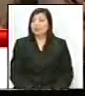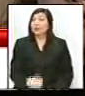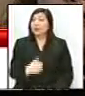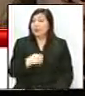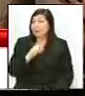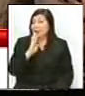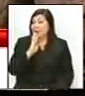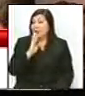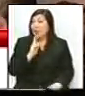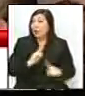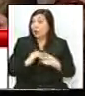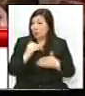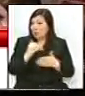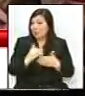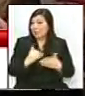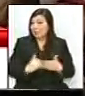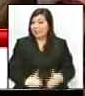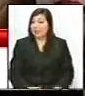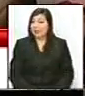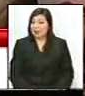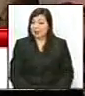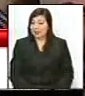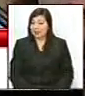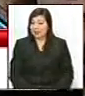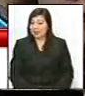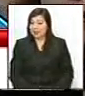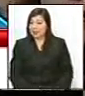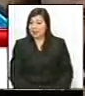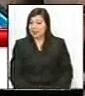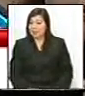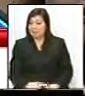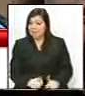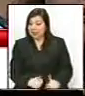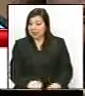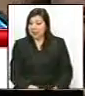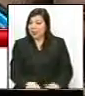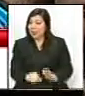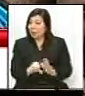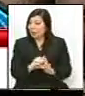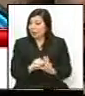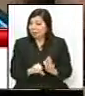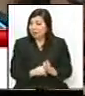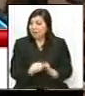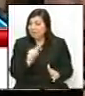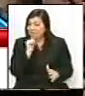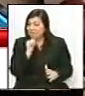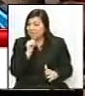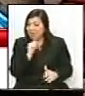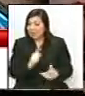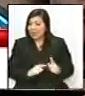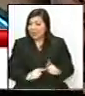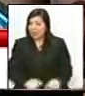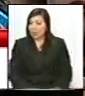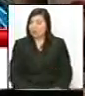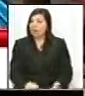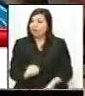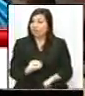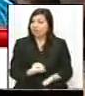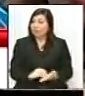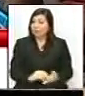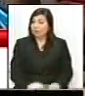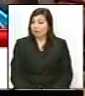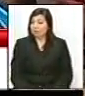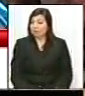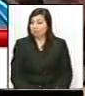aprobado algunos artículos respecto al artículo 90 de la Constitución. Falta todavía el tema de no reelección.